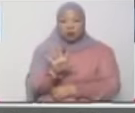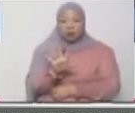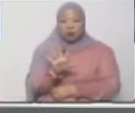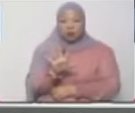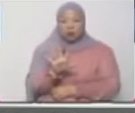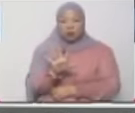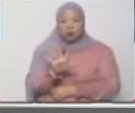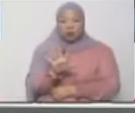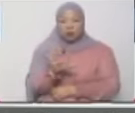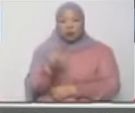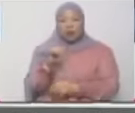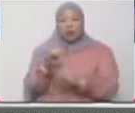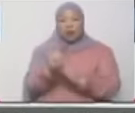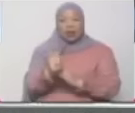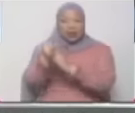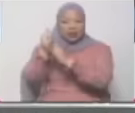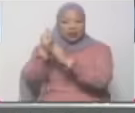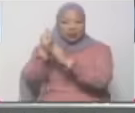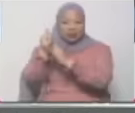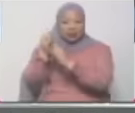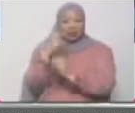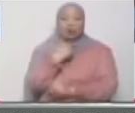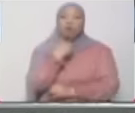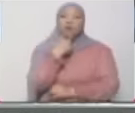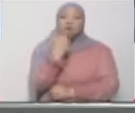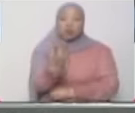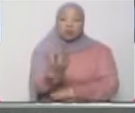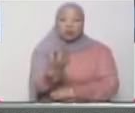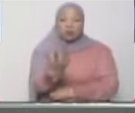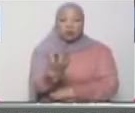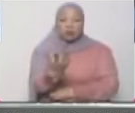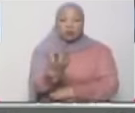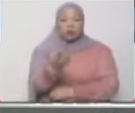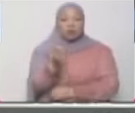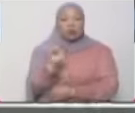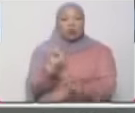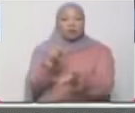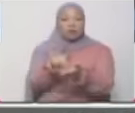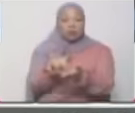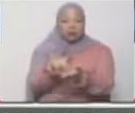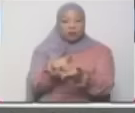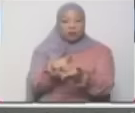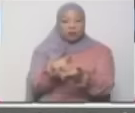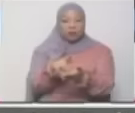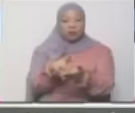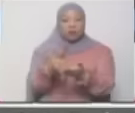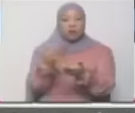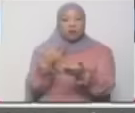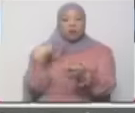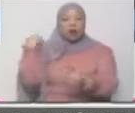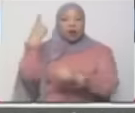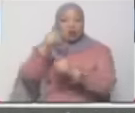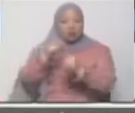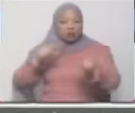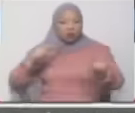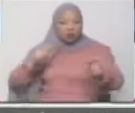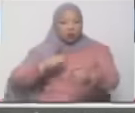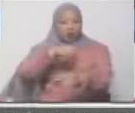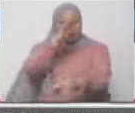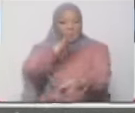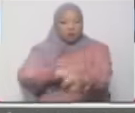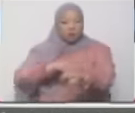de sus líderes, lideresas, voceros, voceras. Están presentes del Amazonas, Anzoátegui,